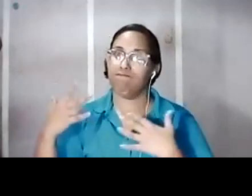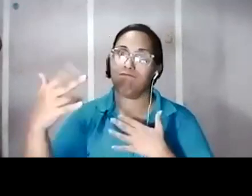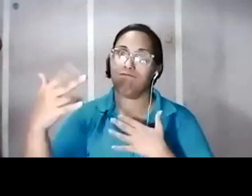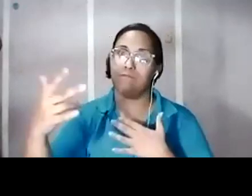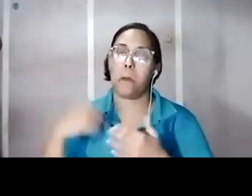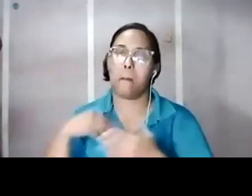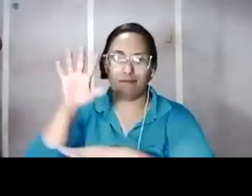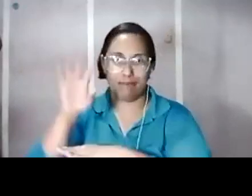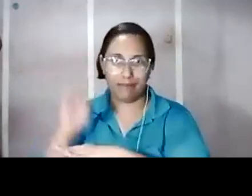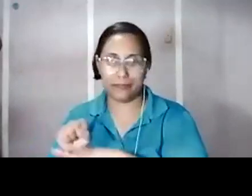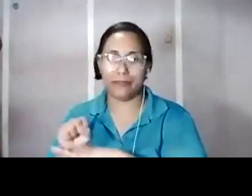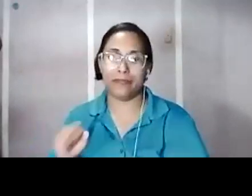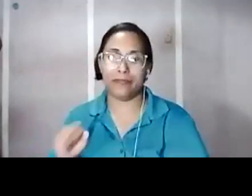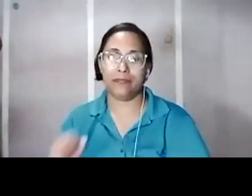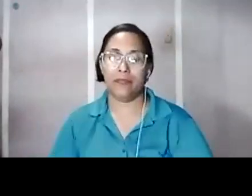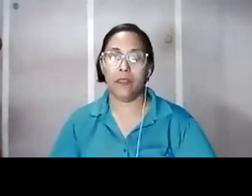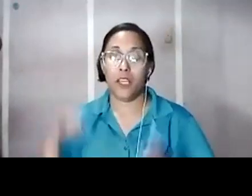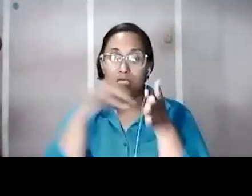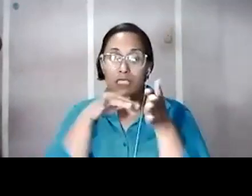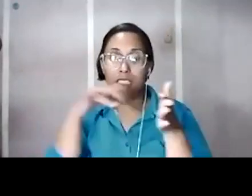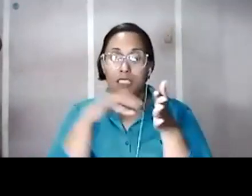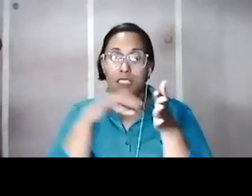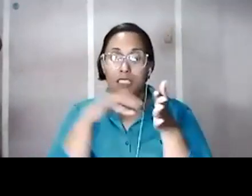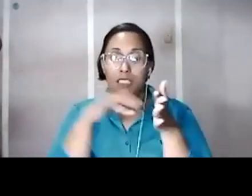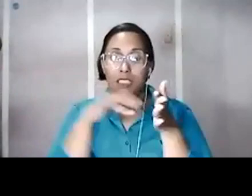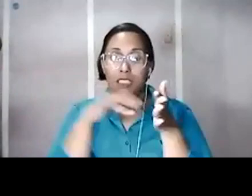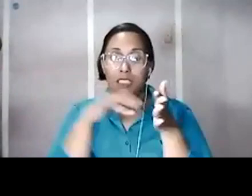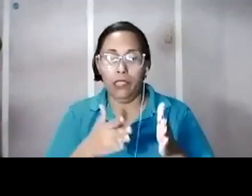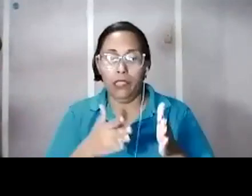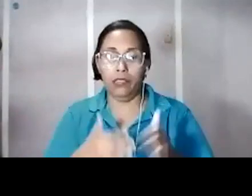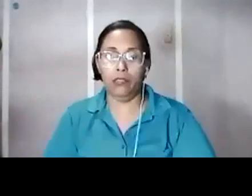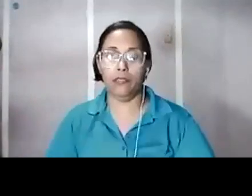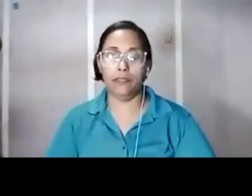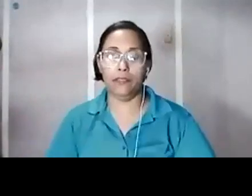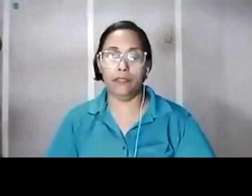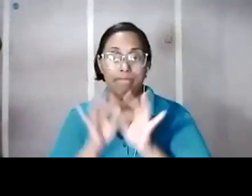costumbre que a los estudiantes destacados,